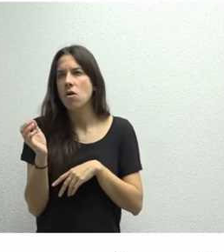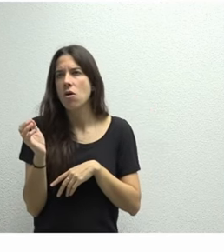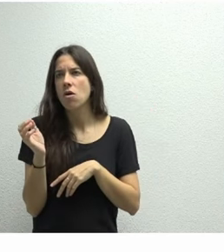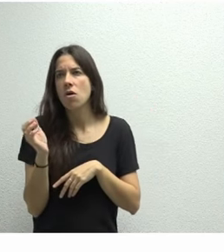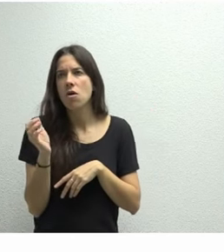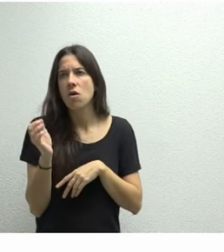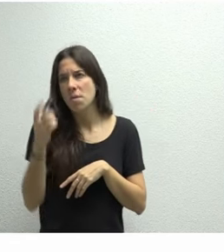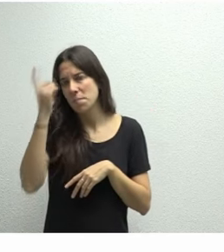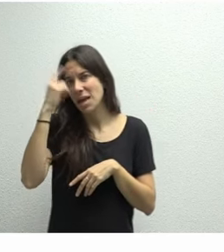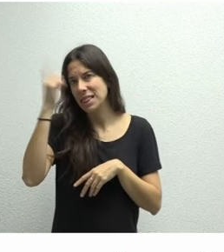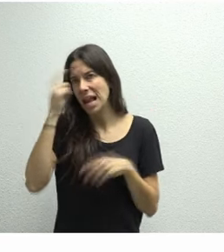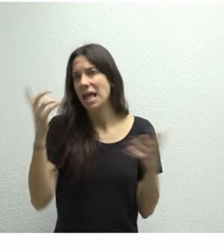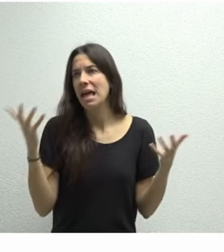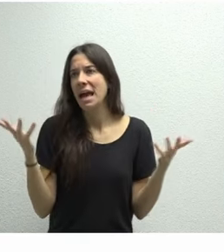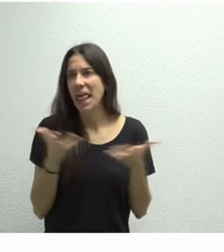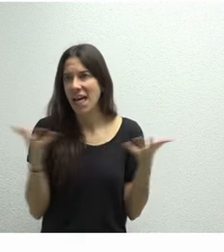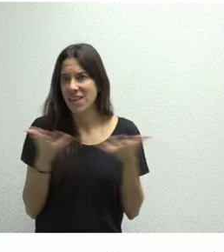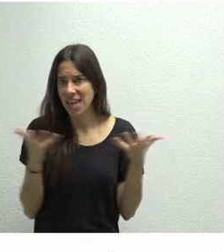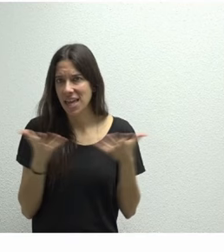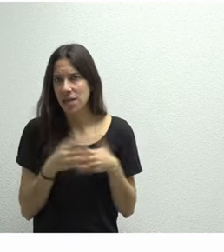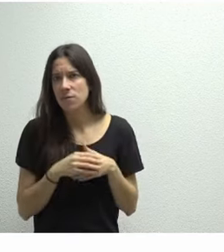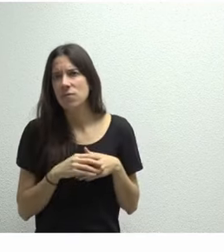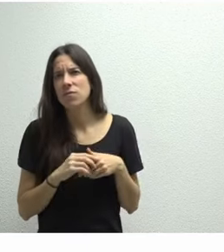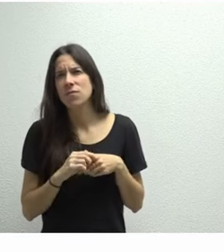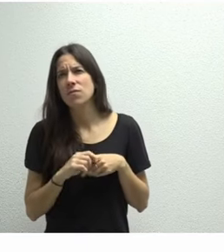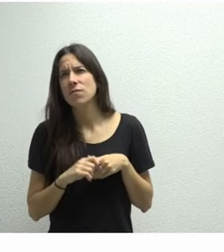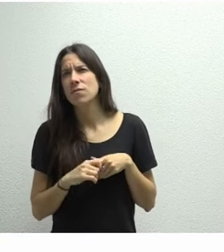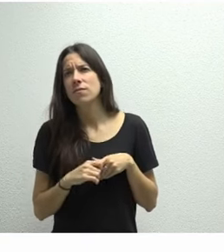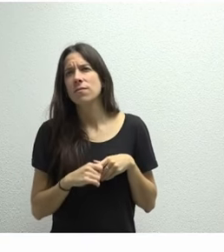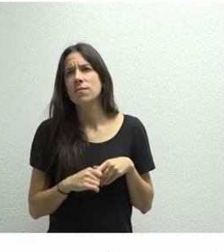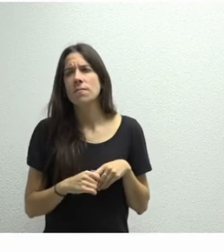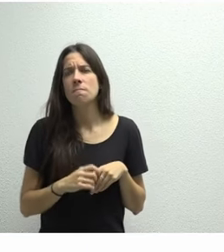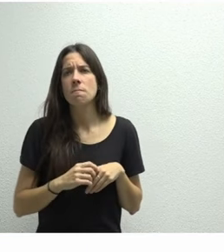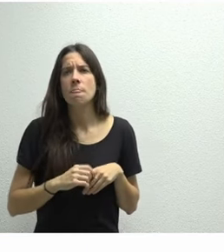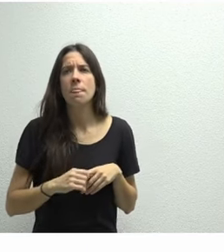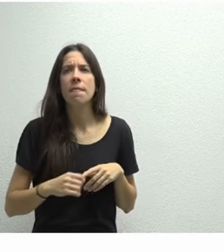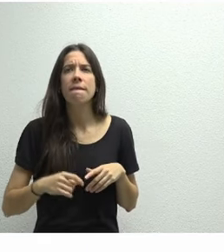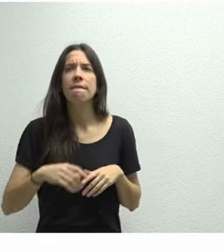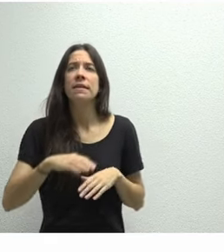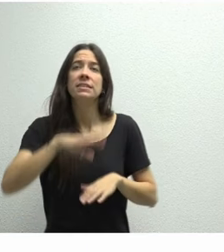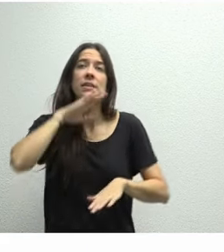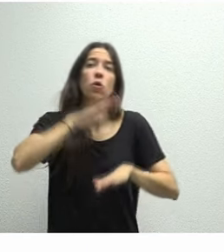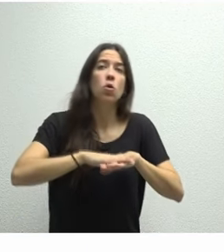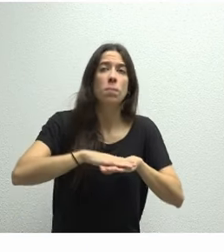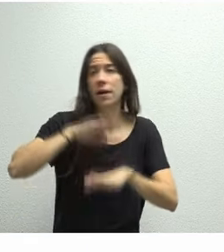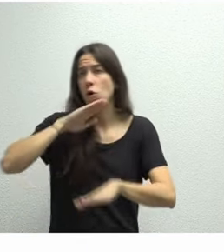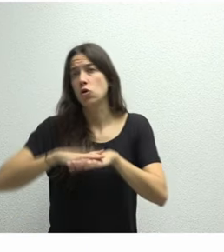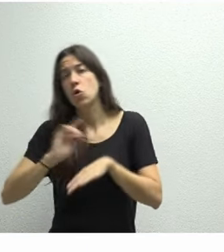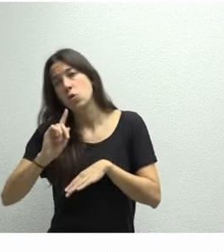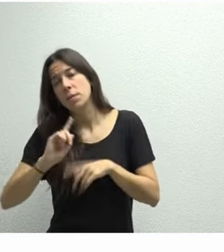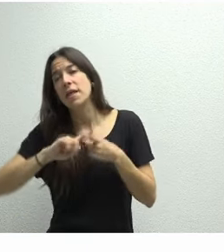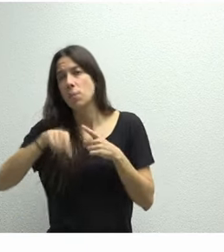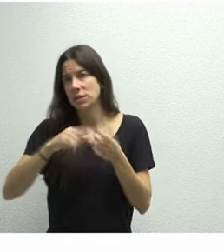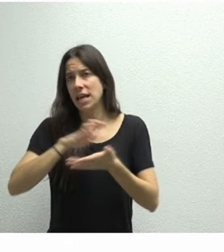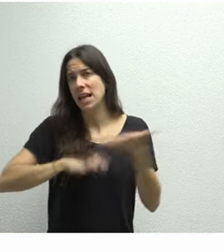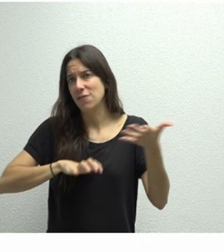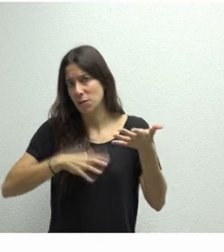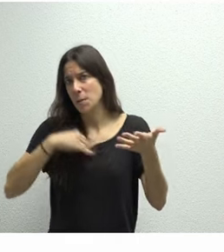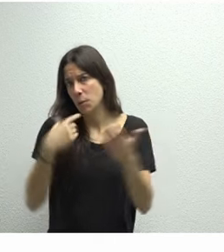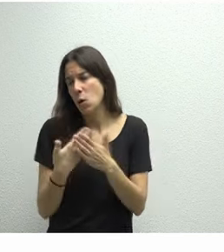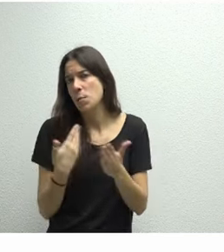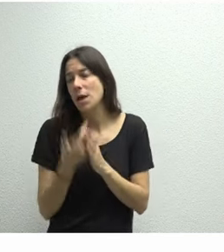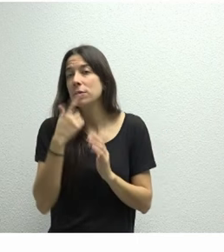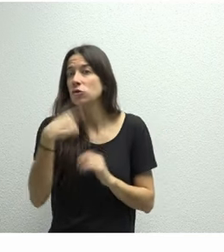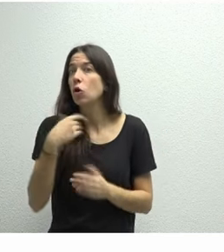cumple quién cumple quién lo tiene y qui no lo tiene que cumpla o no lo veremos en el informe porque lo que constatamos es que en la mayoría